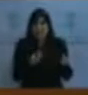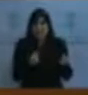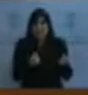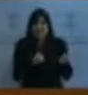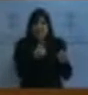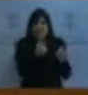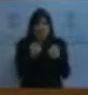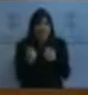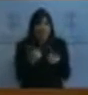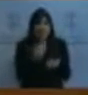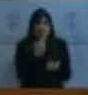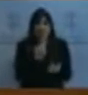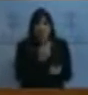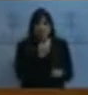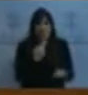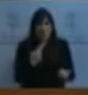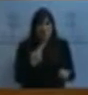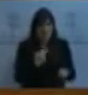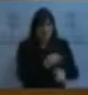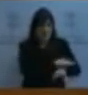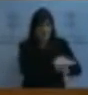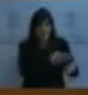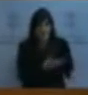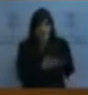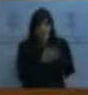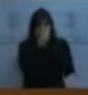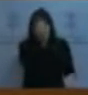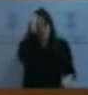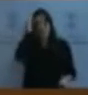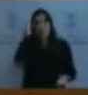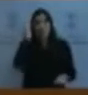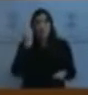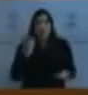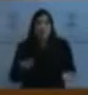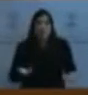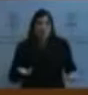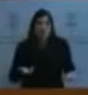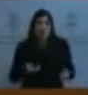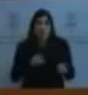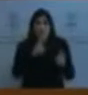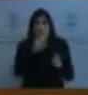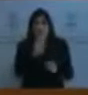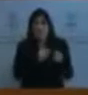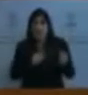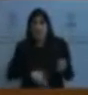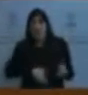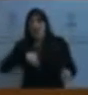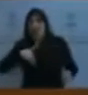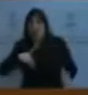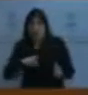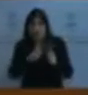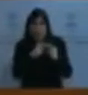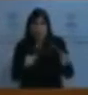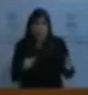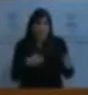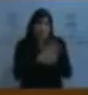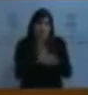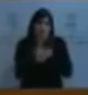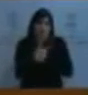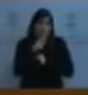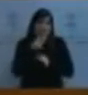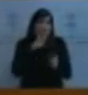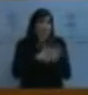Gobierno. Y no voy a hablar, desde luego, de presupuestos generales de la comunidad autónoma, que es un proyecto de ley, naturalmente, donde hay que tener